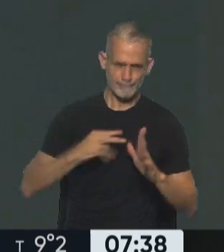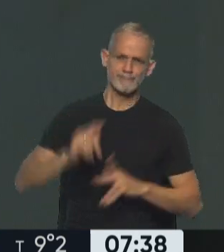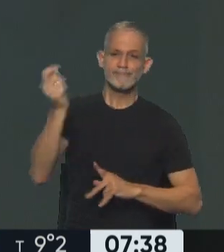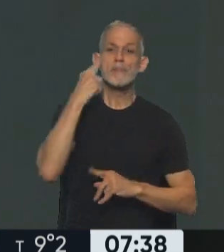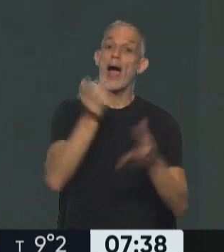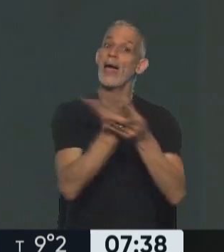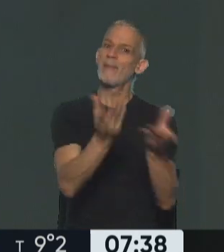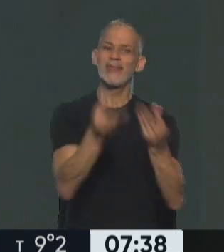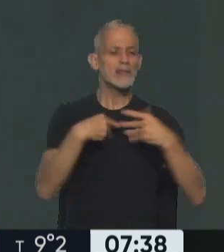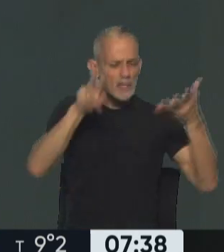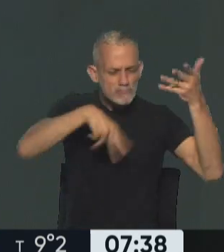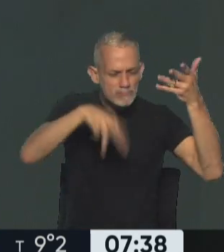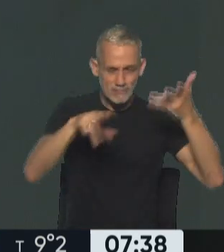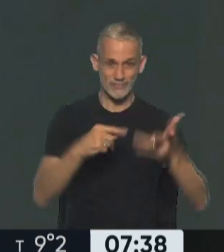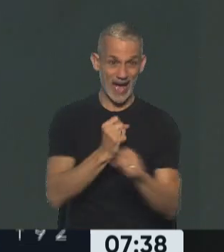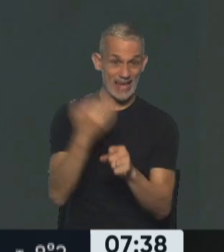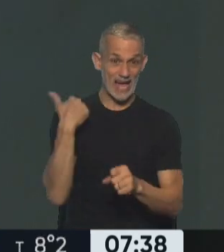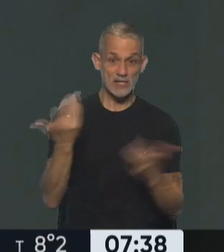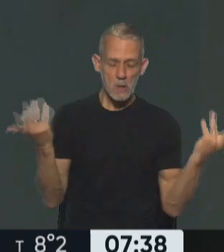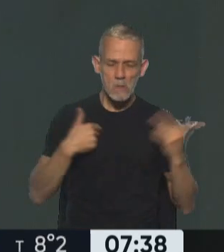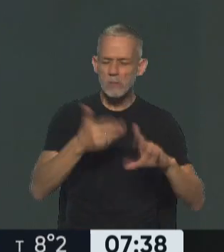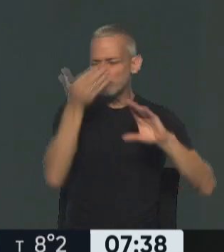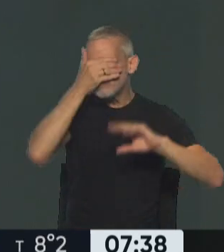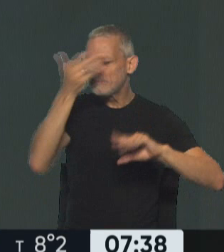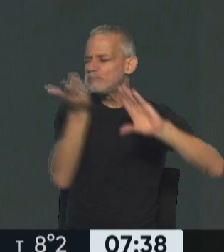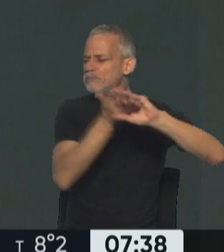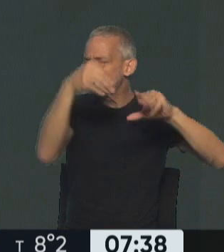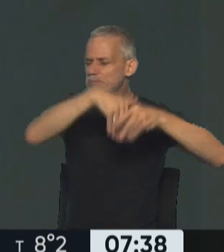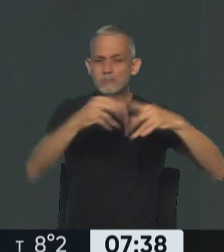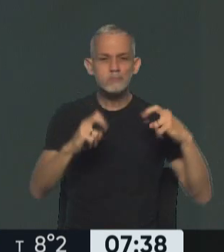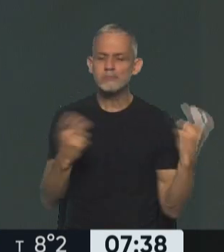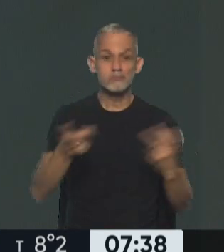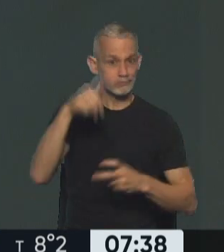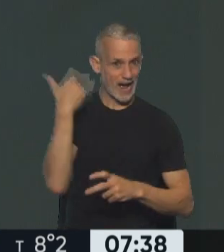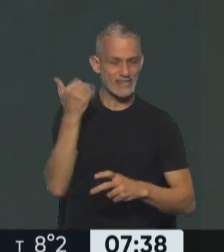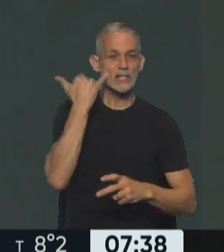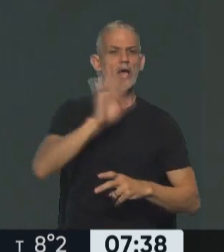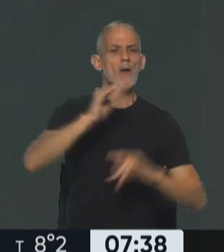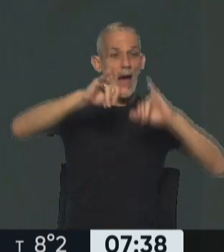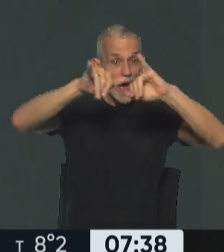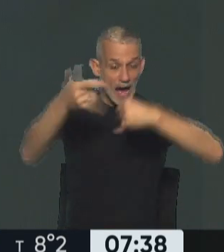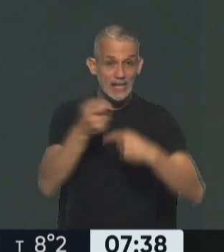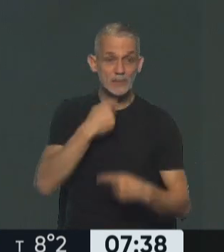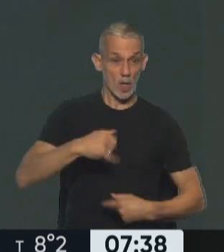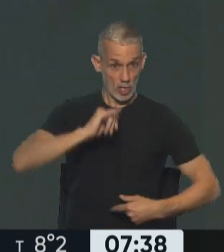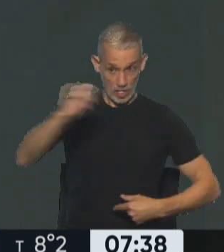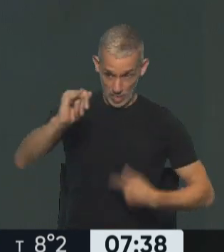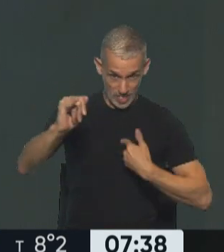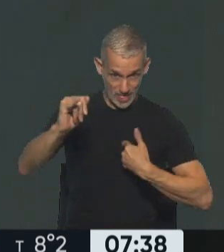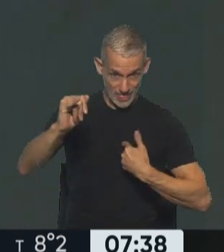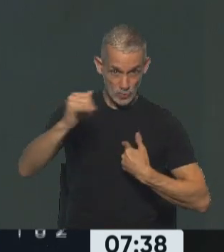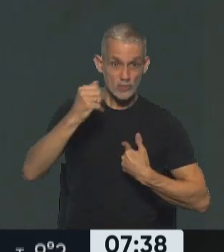expediente. Hasta ayer la vicepresidenta no sabía lo que pasaba en la causa. Bueno, a partir de que sea aceptada como querellante, sus